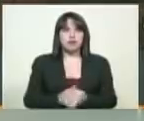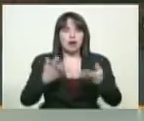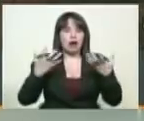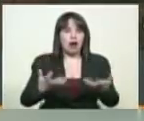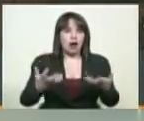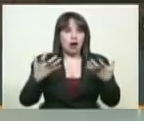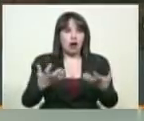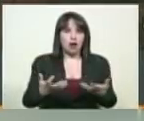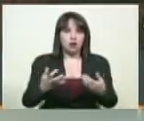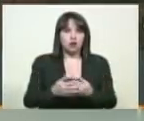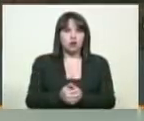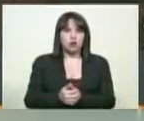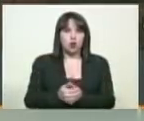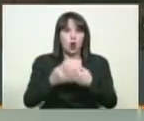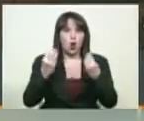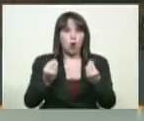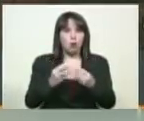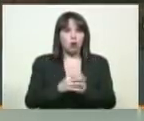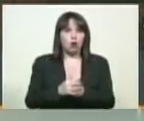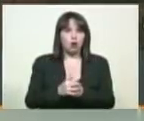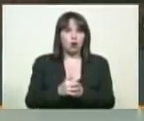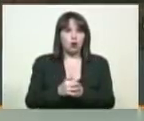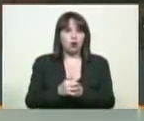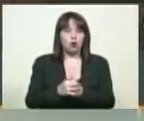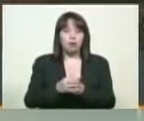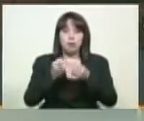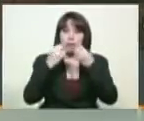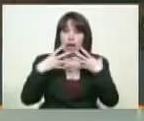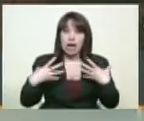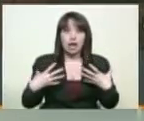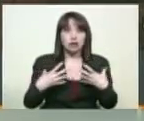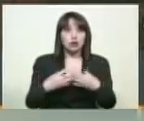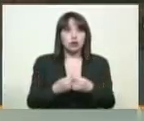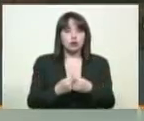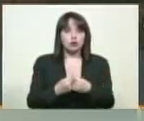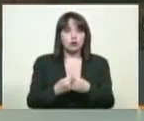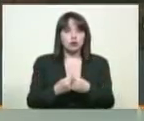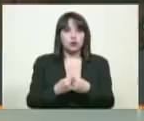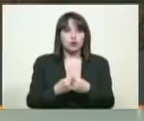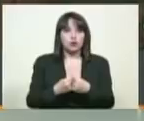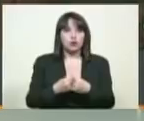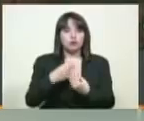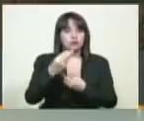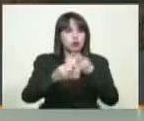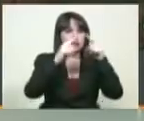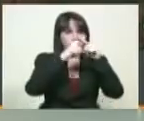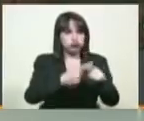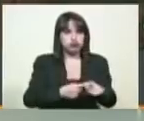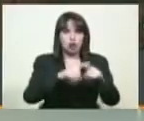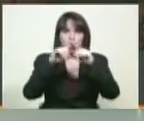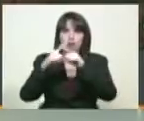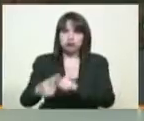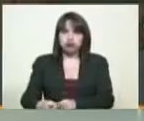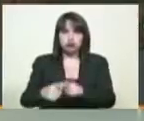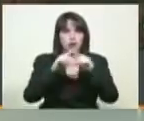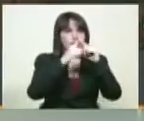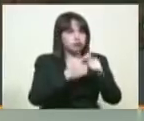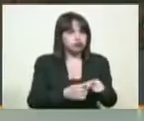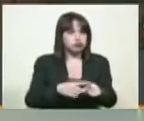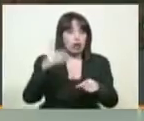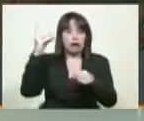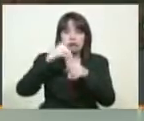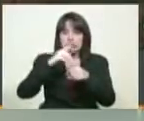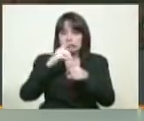este censo yo diría es una belleza pues nos va a mostrar la verdad